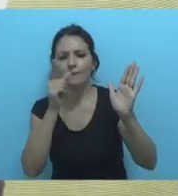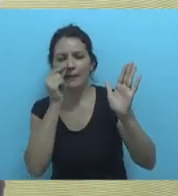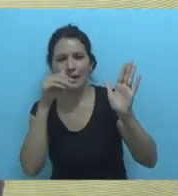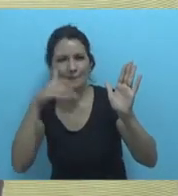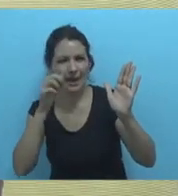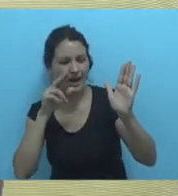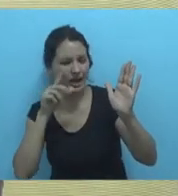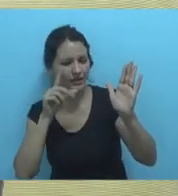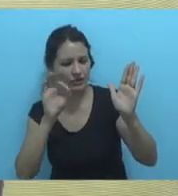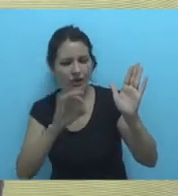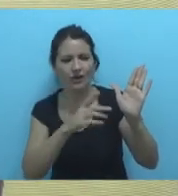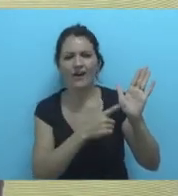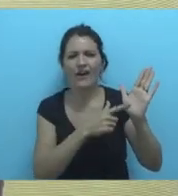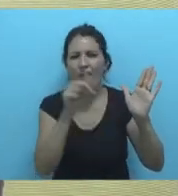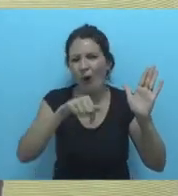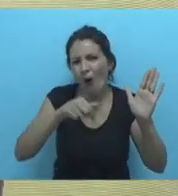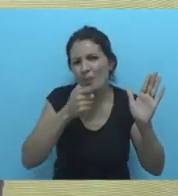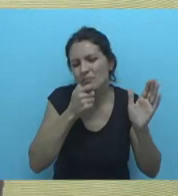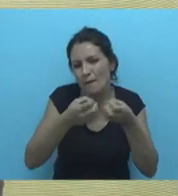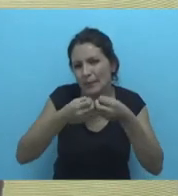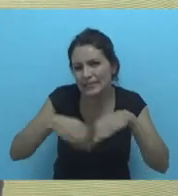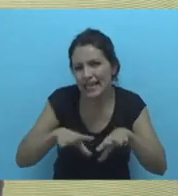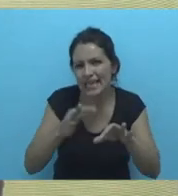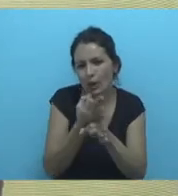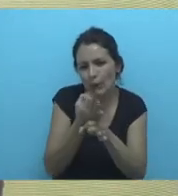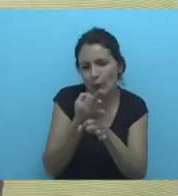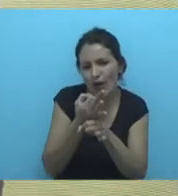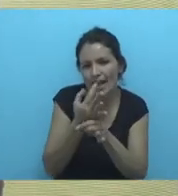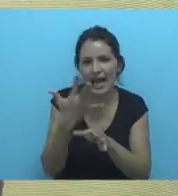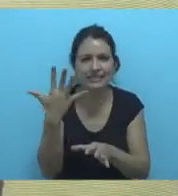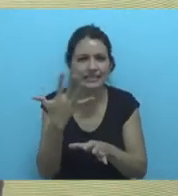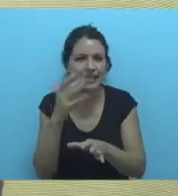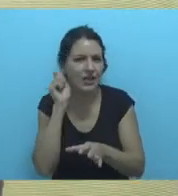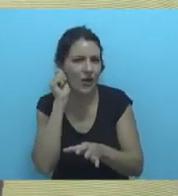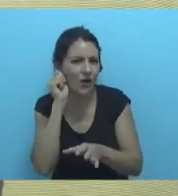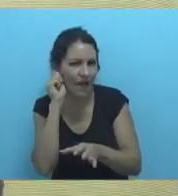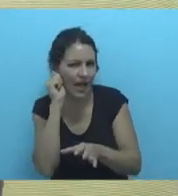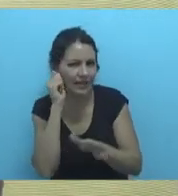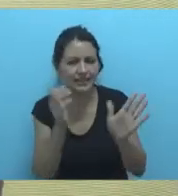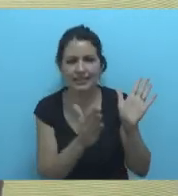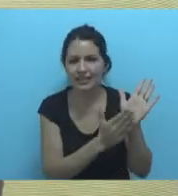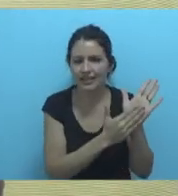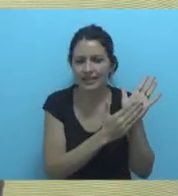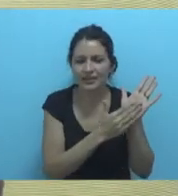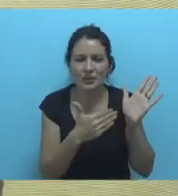que tenemos los padres, hubiesen estado ansiosos por acompañarla en su primer día de escuela,